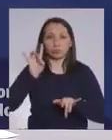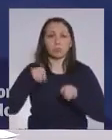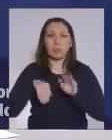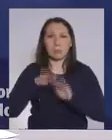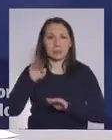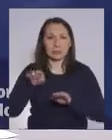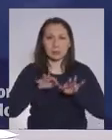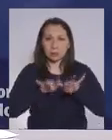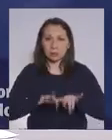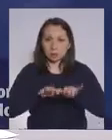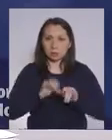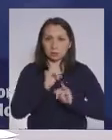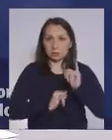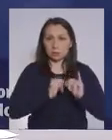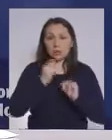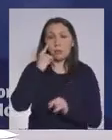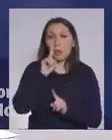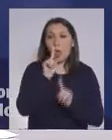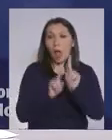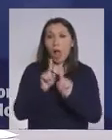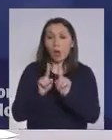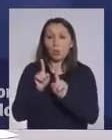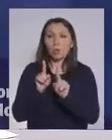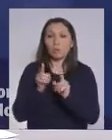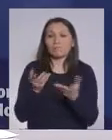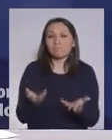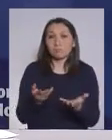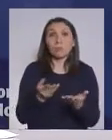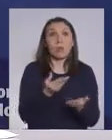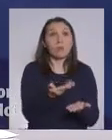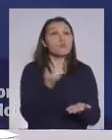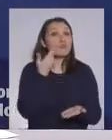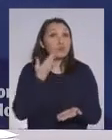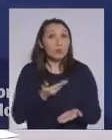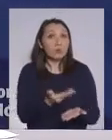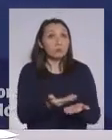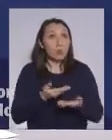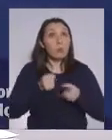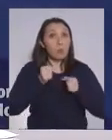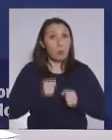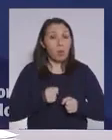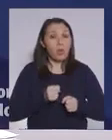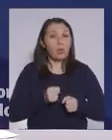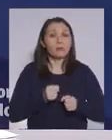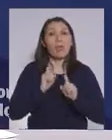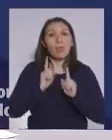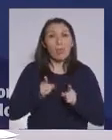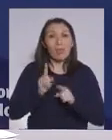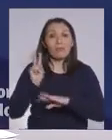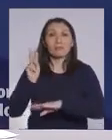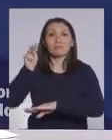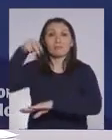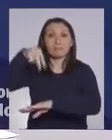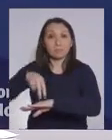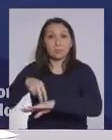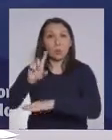pero si algunos de los que acceden al bono deben hacer trámites presenciales